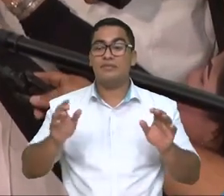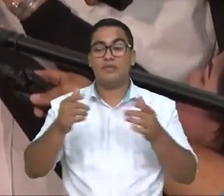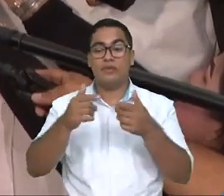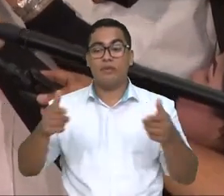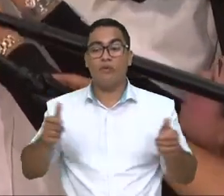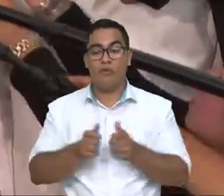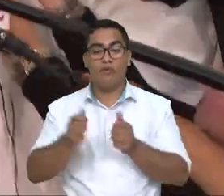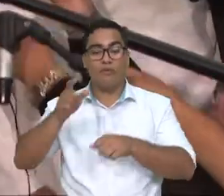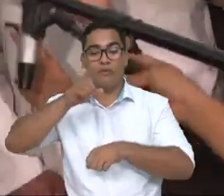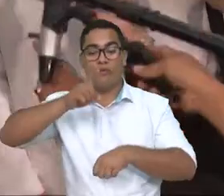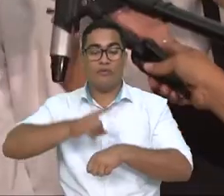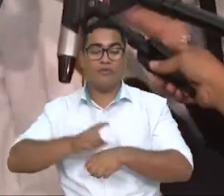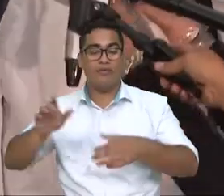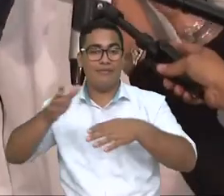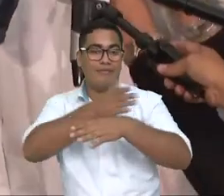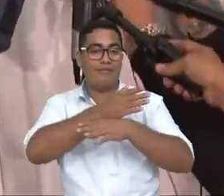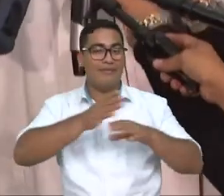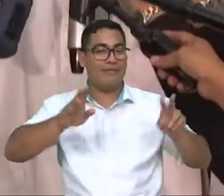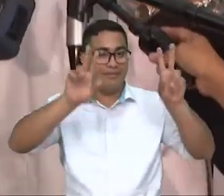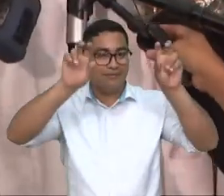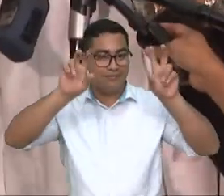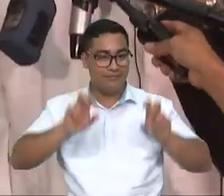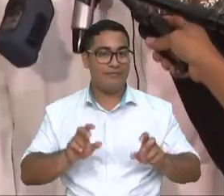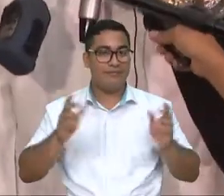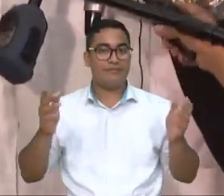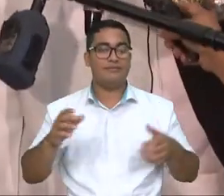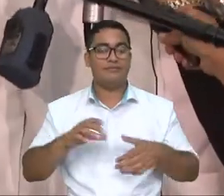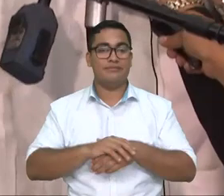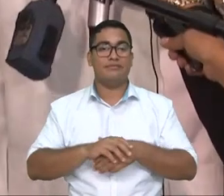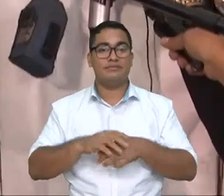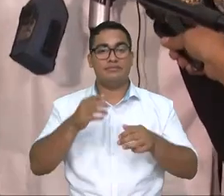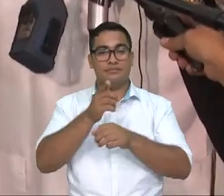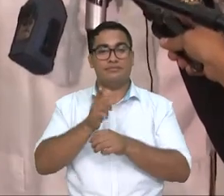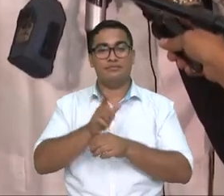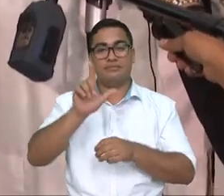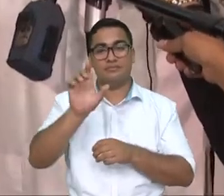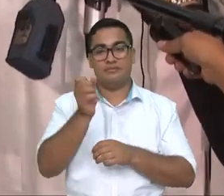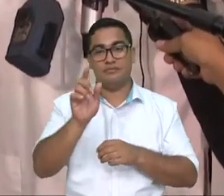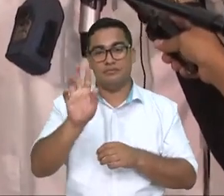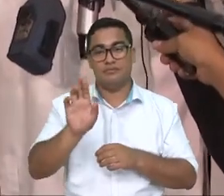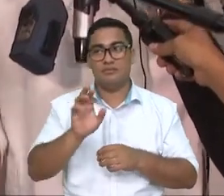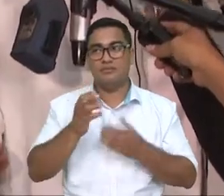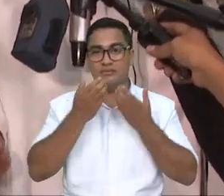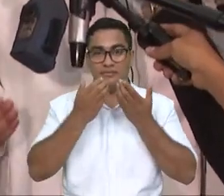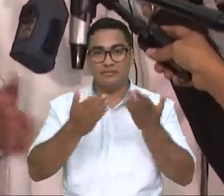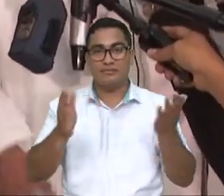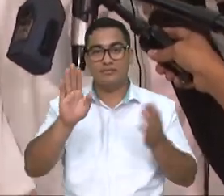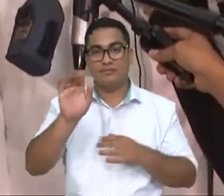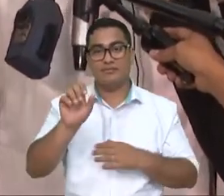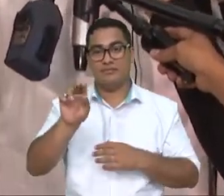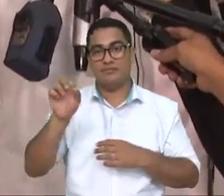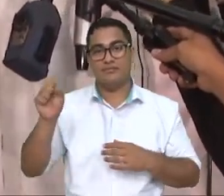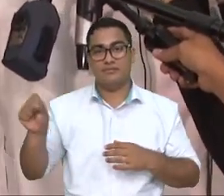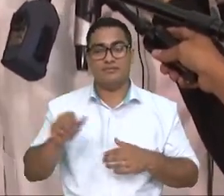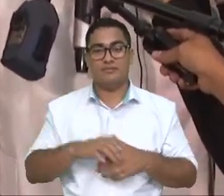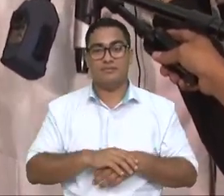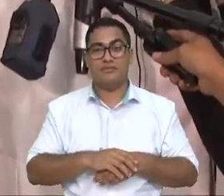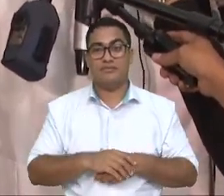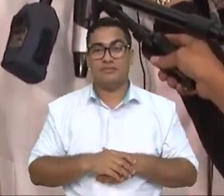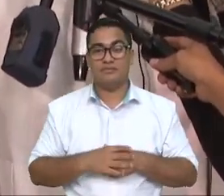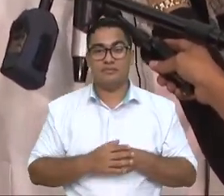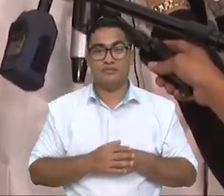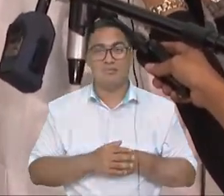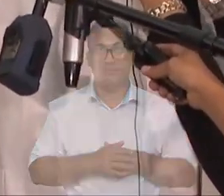microbiólogos, biólogos, infectólogos e intensivistas. Con imágenes de Lester Mora, para el canal parlamentario les informó Vanessa